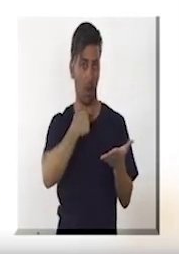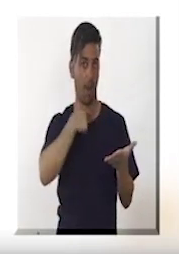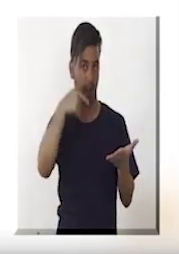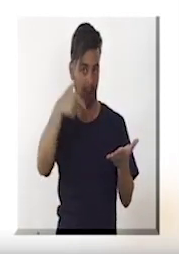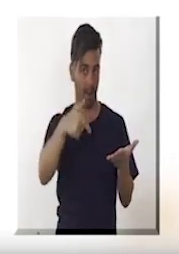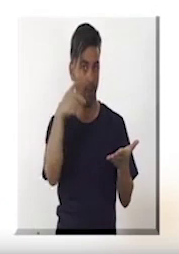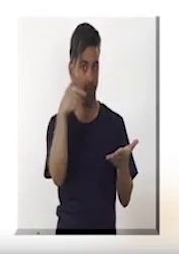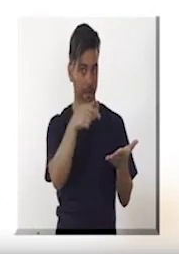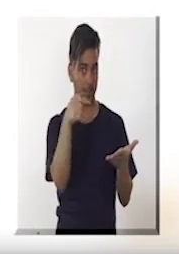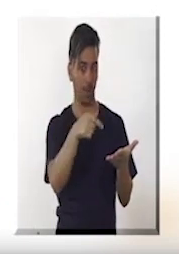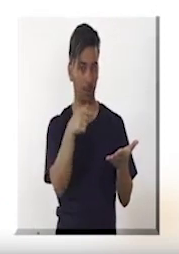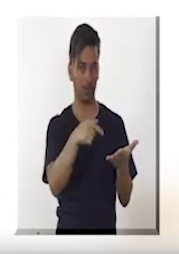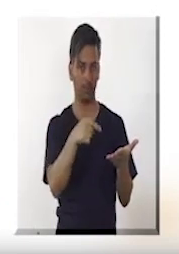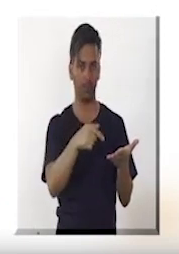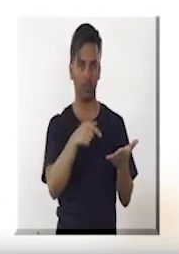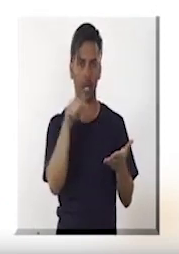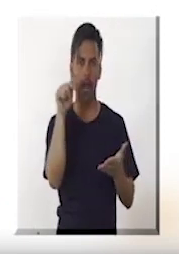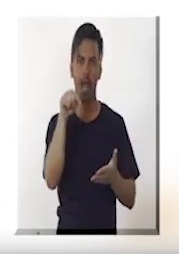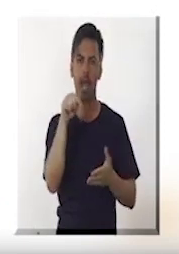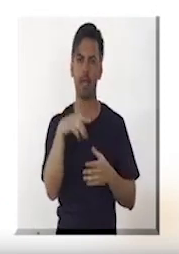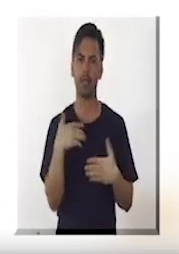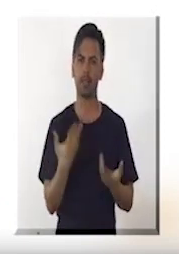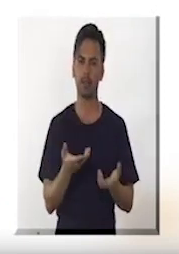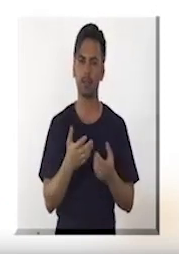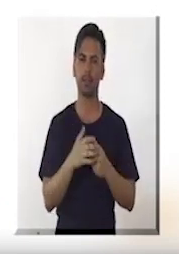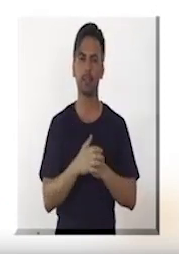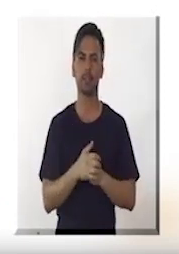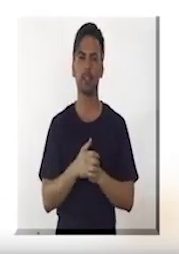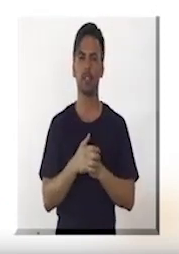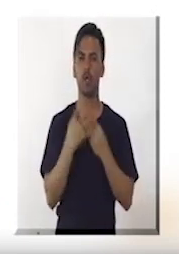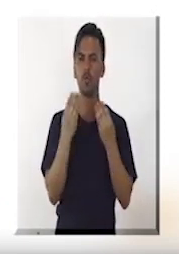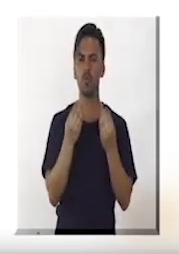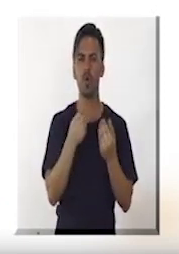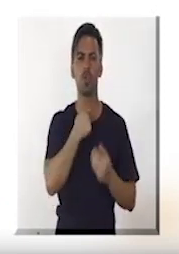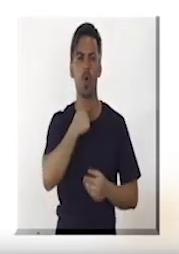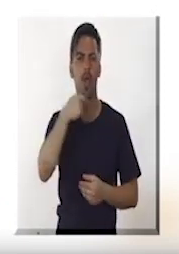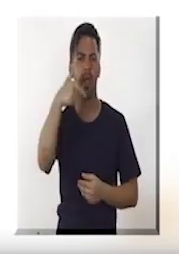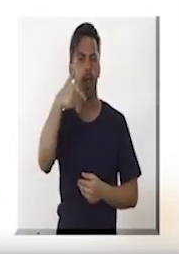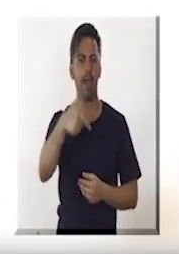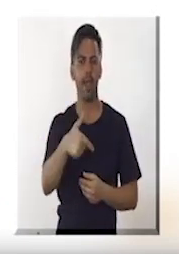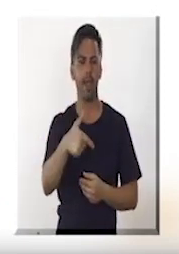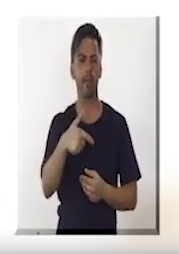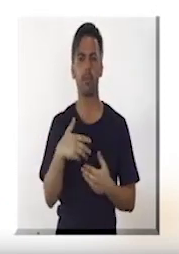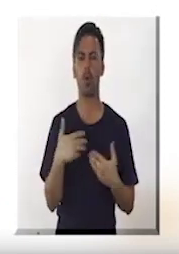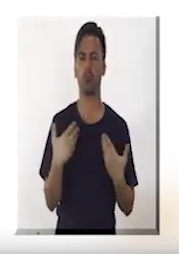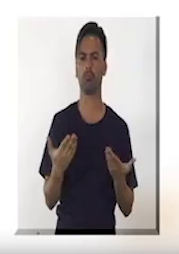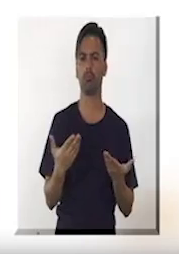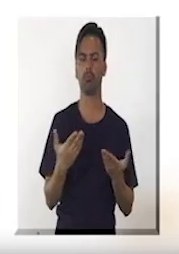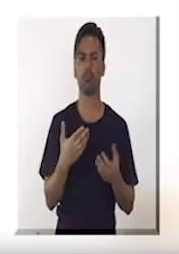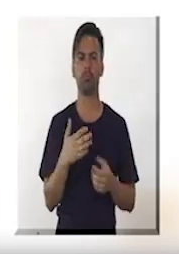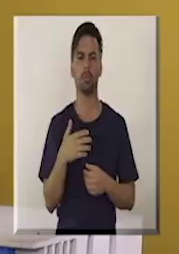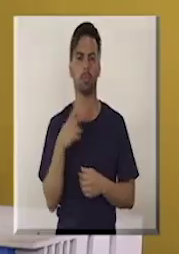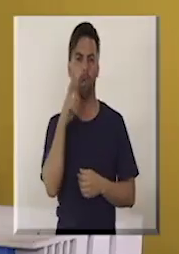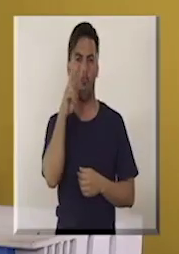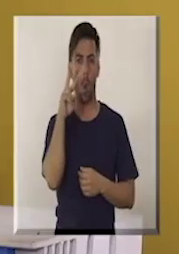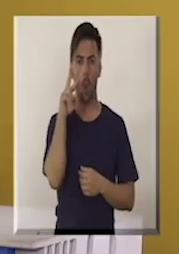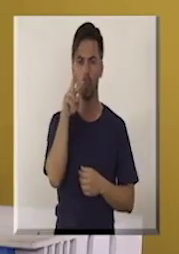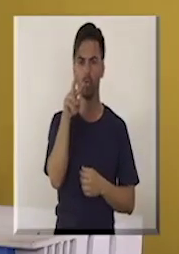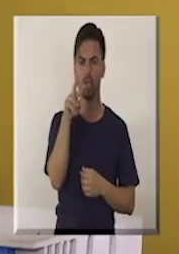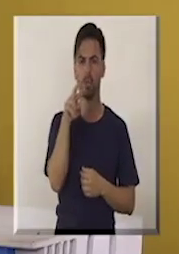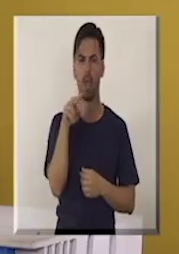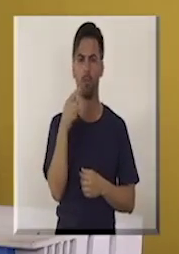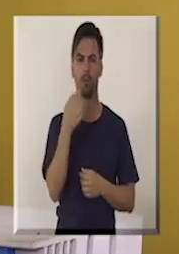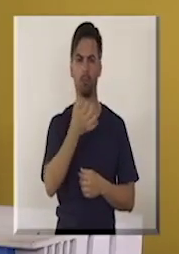tu libro de texto, en ellos aparecen también los ejemplos de cuando